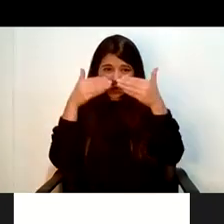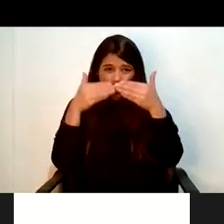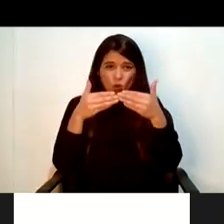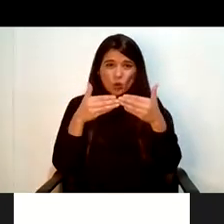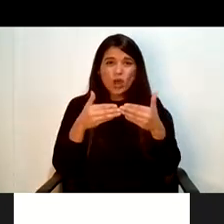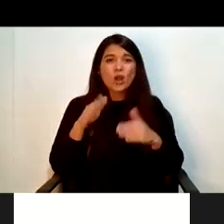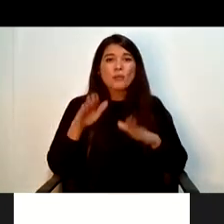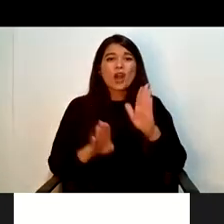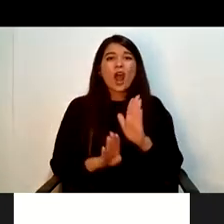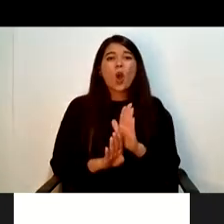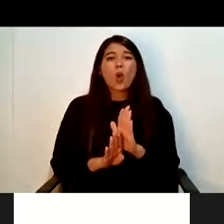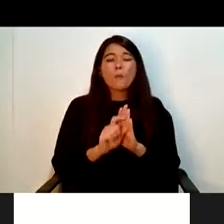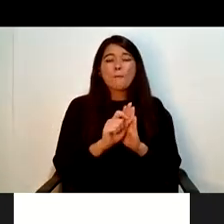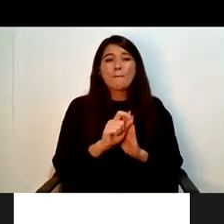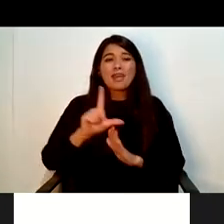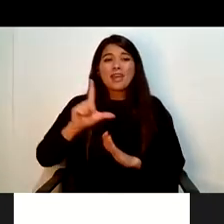problemática,